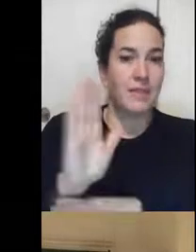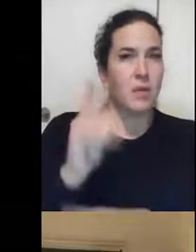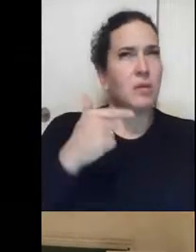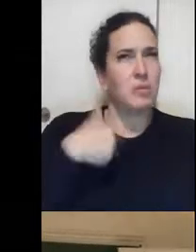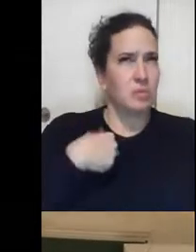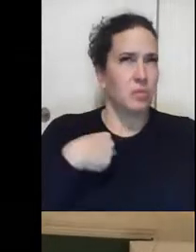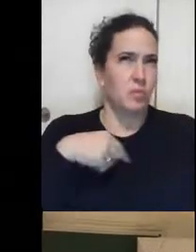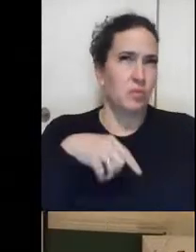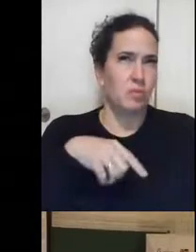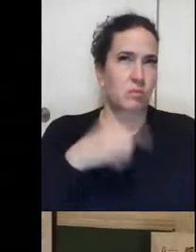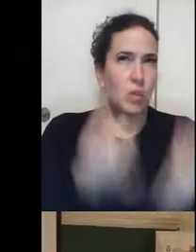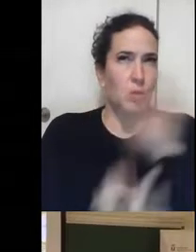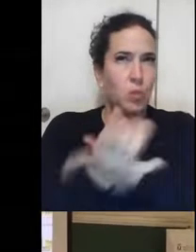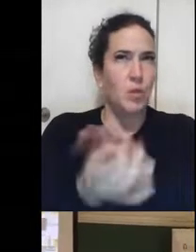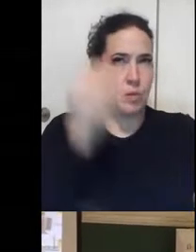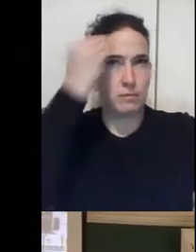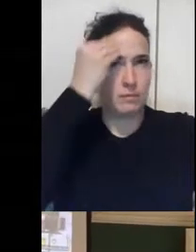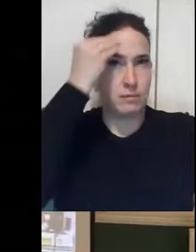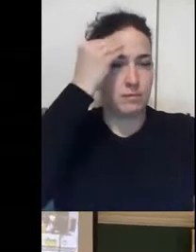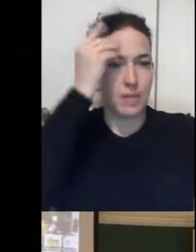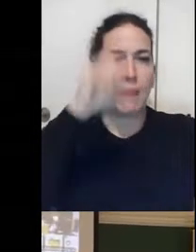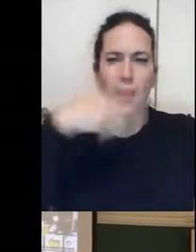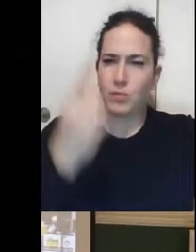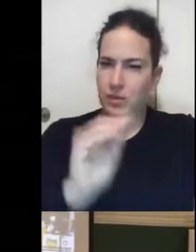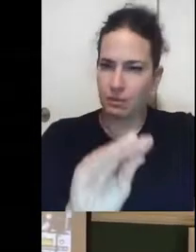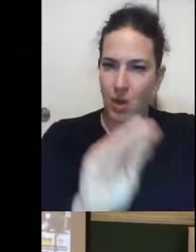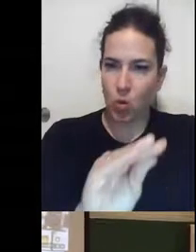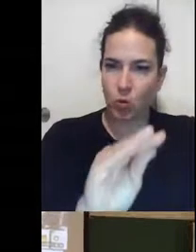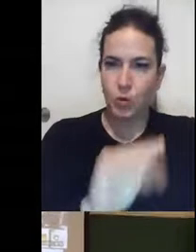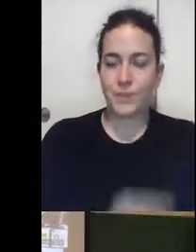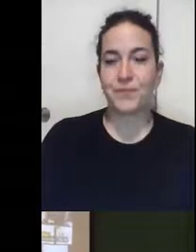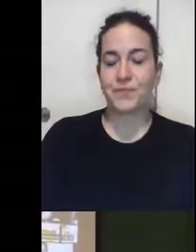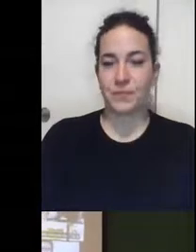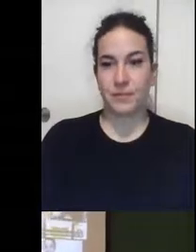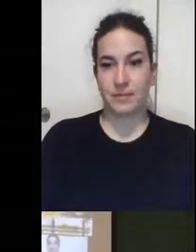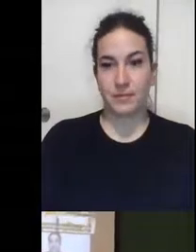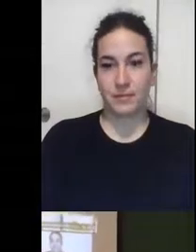algunas cuestiones que luego te trasladaré. Sí, bueno,